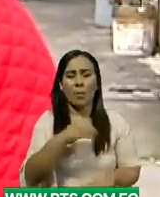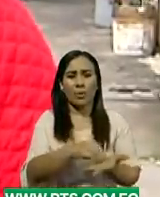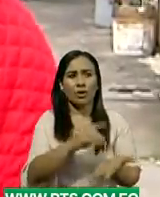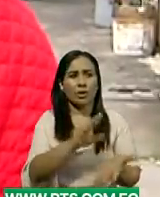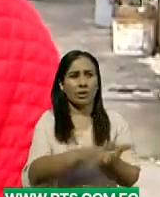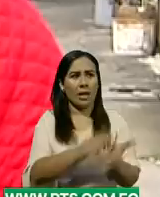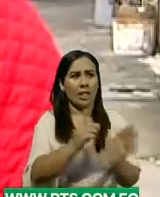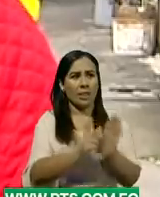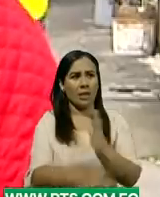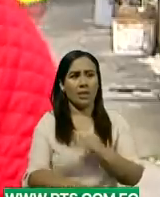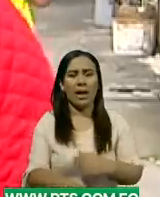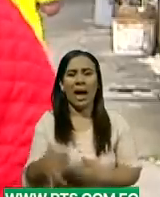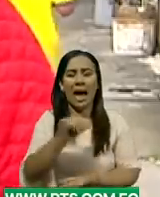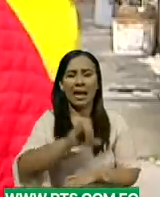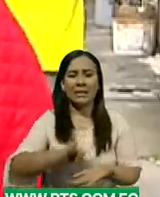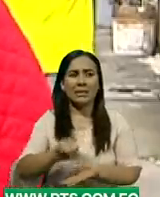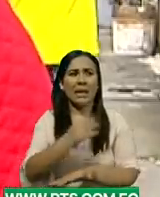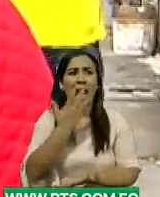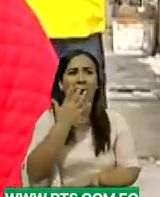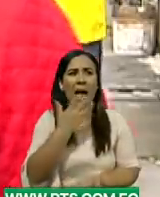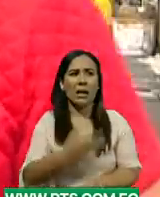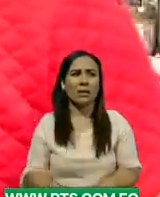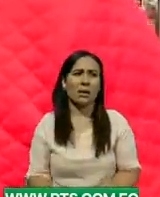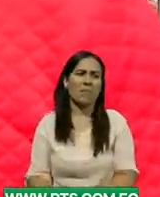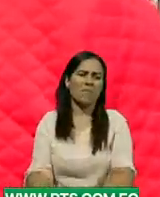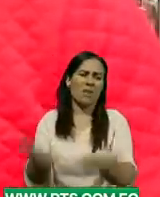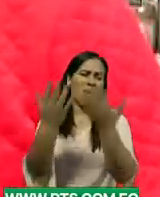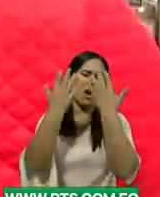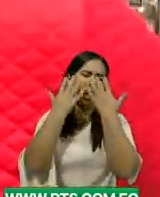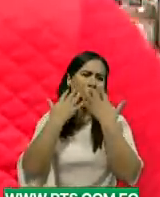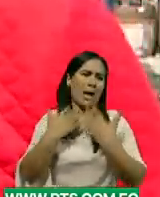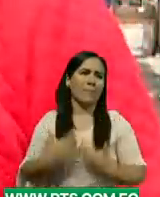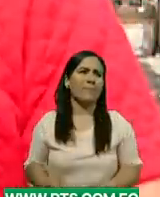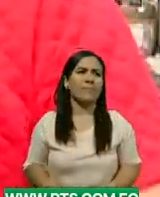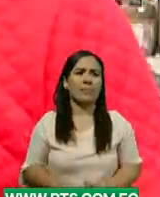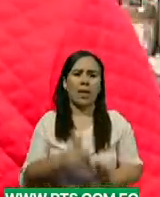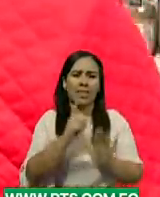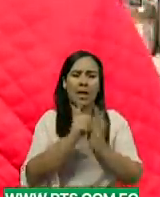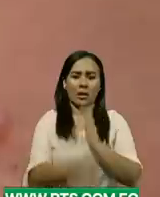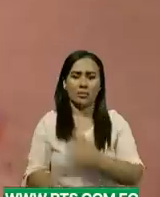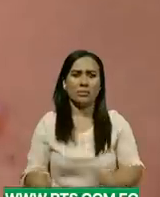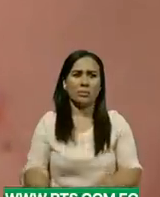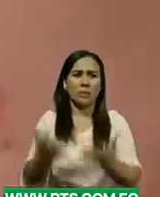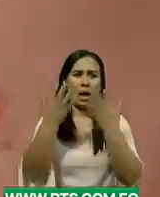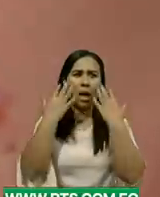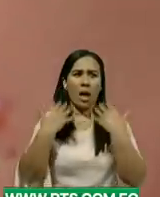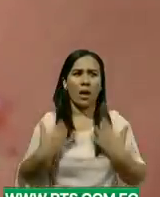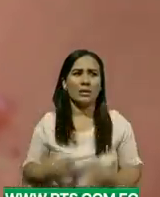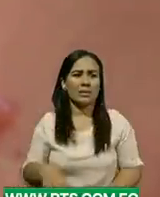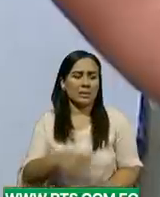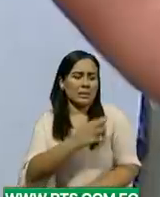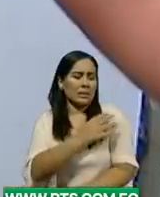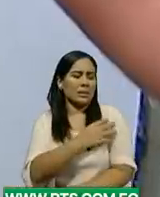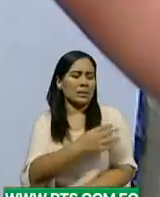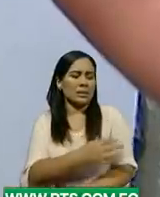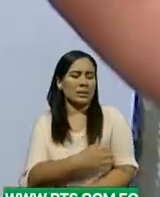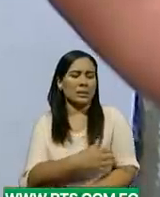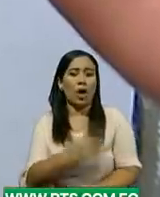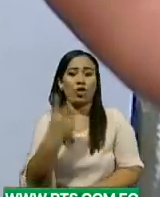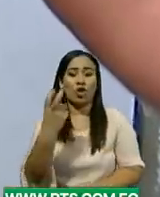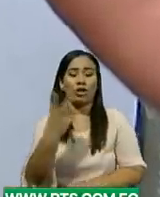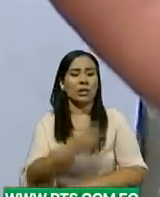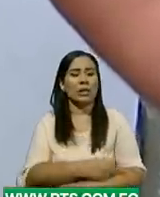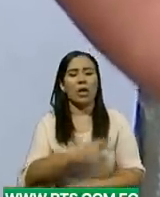cogió un aceite caliente porque ella vende salchipapa y me dice, a ver, denuncia, me tira todo eso. Las quemaduras le provocaron 12 días